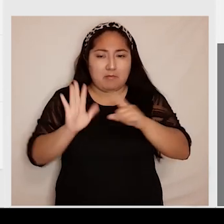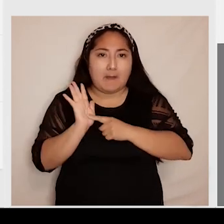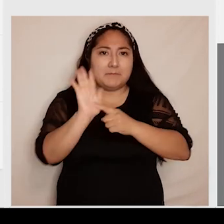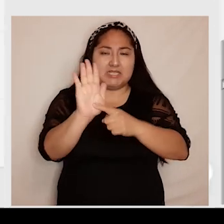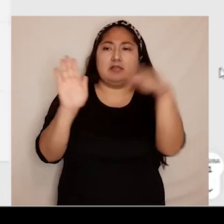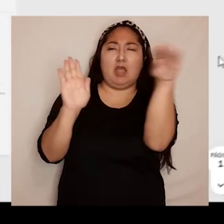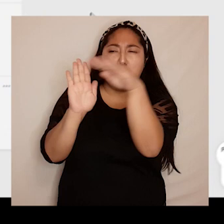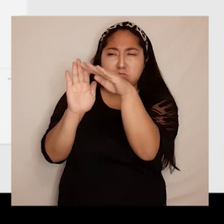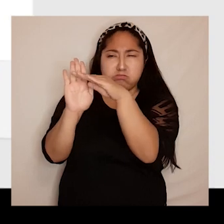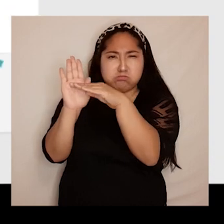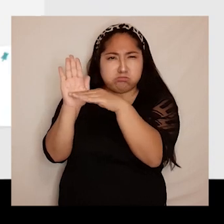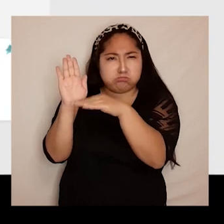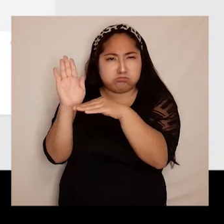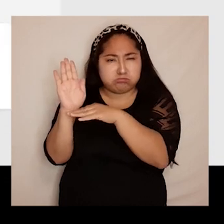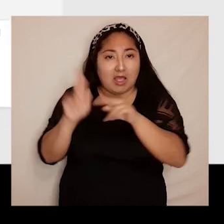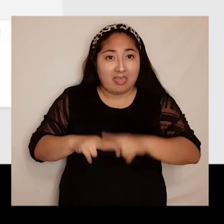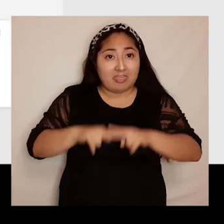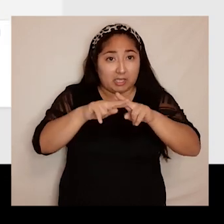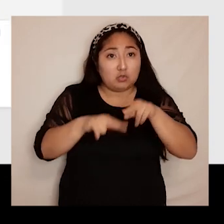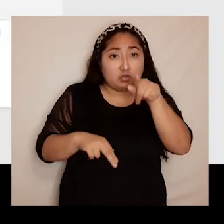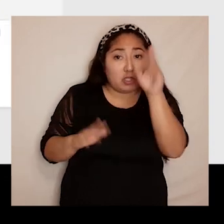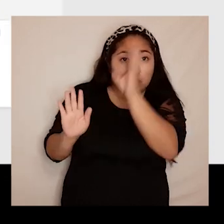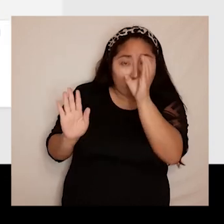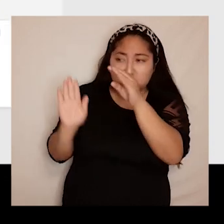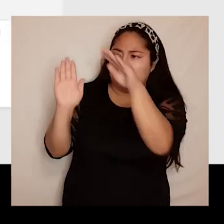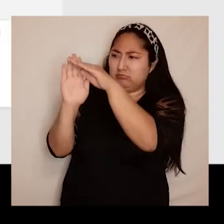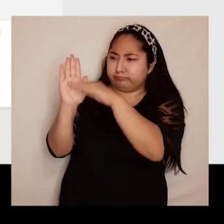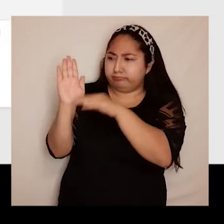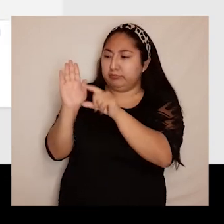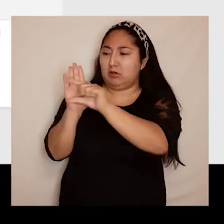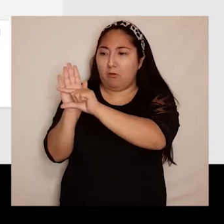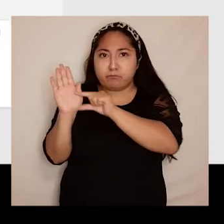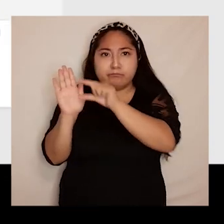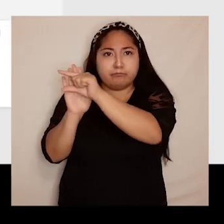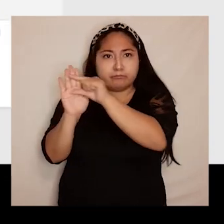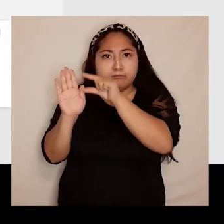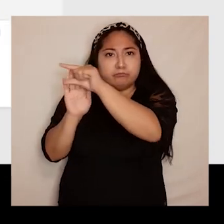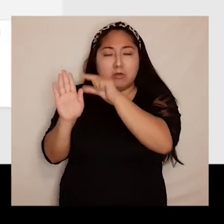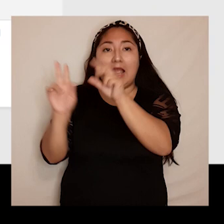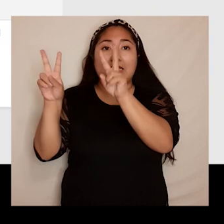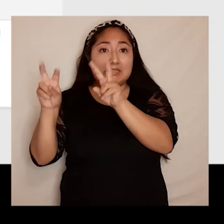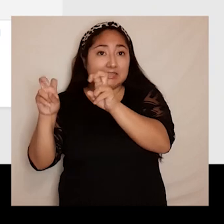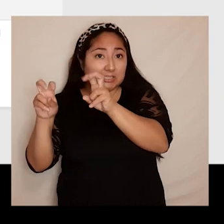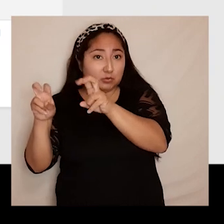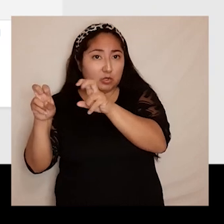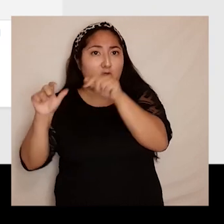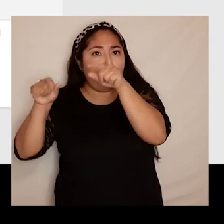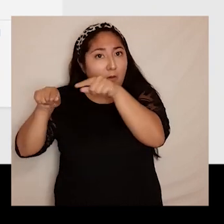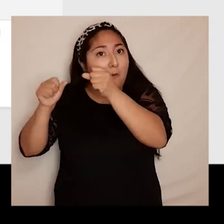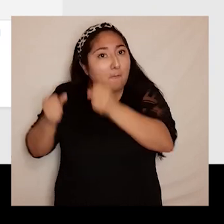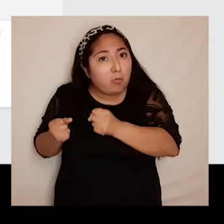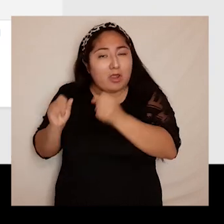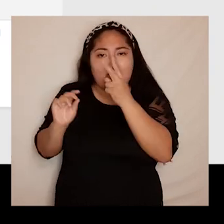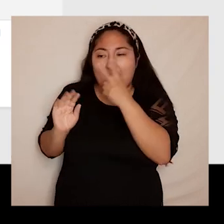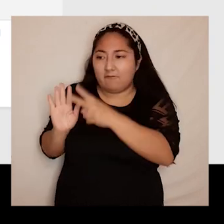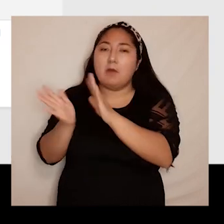cumplen con el término ingresado. Cada recuadro corresponde a un título donde podemos ver el tipo de material, el título,